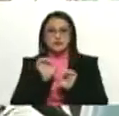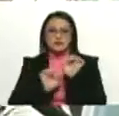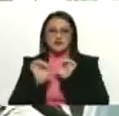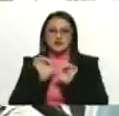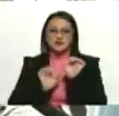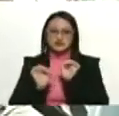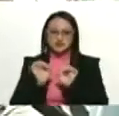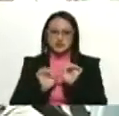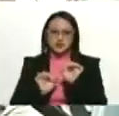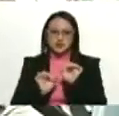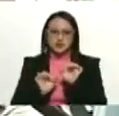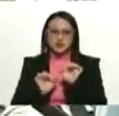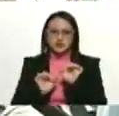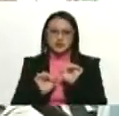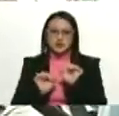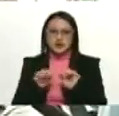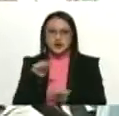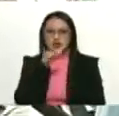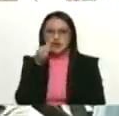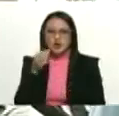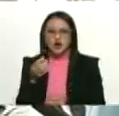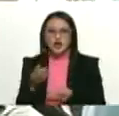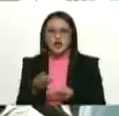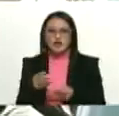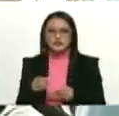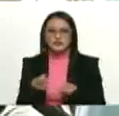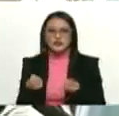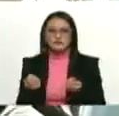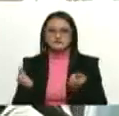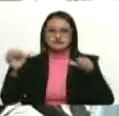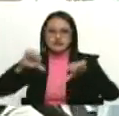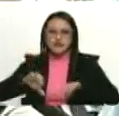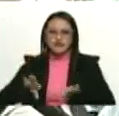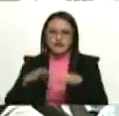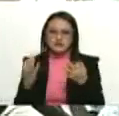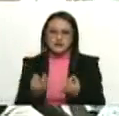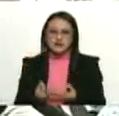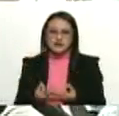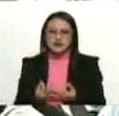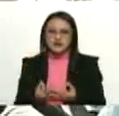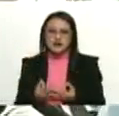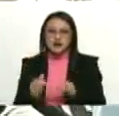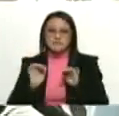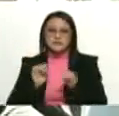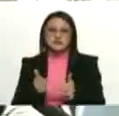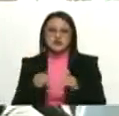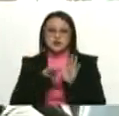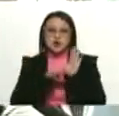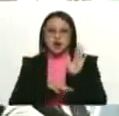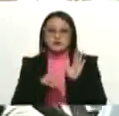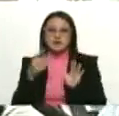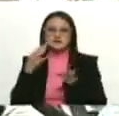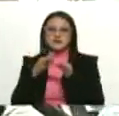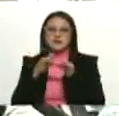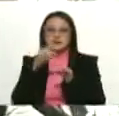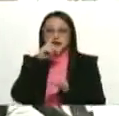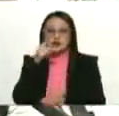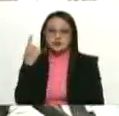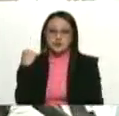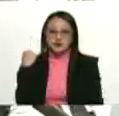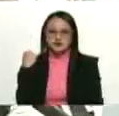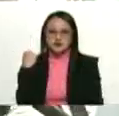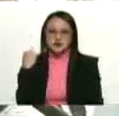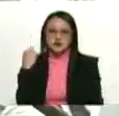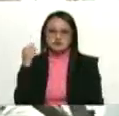prevención llamado La Droga Destruye Tu Familia. Esa la iniciamos en septiembre del año pasado, para